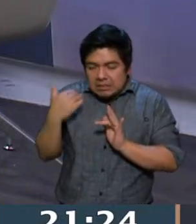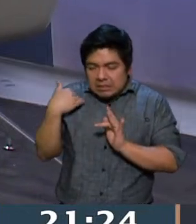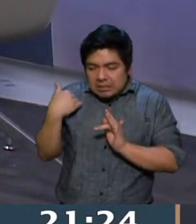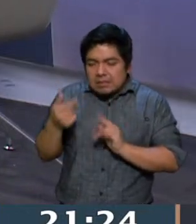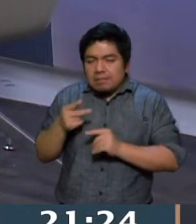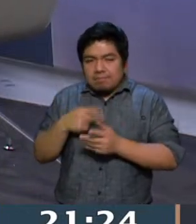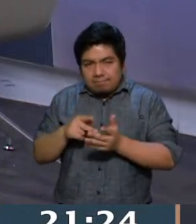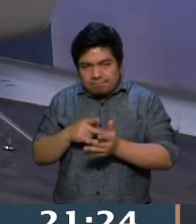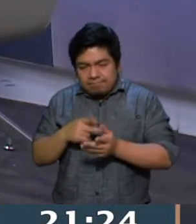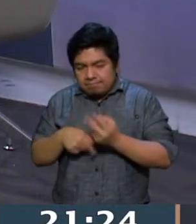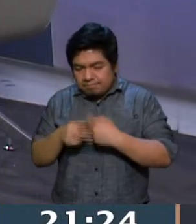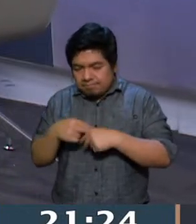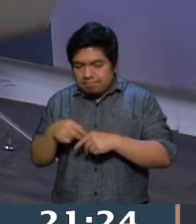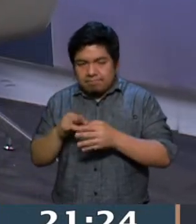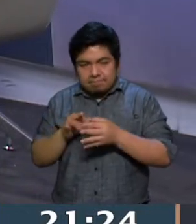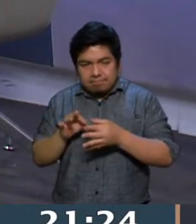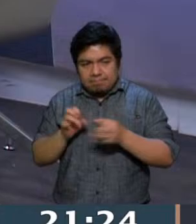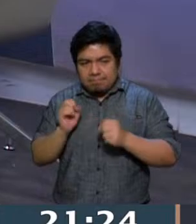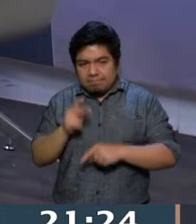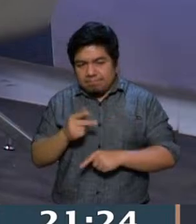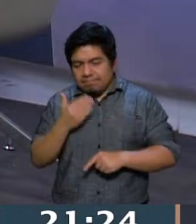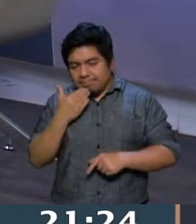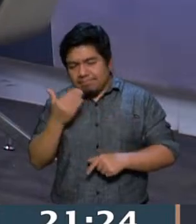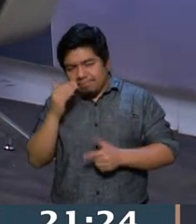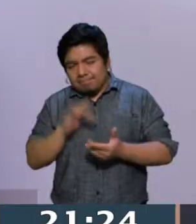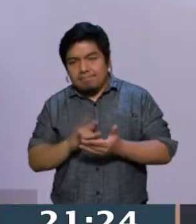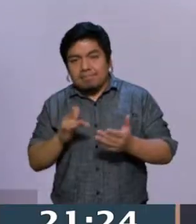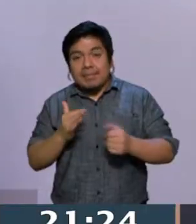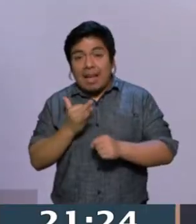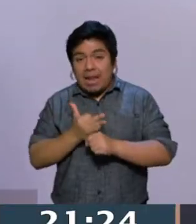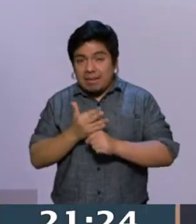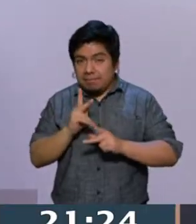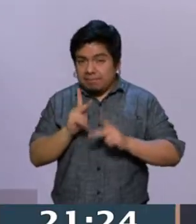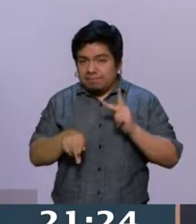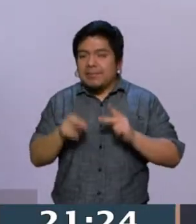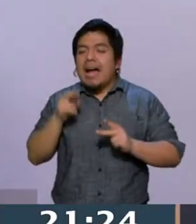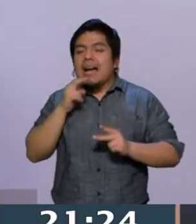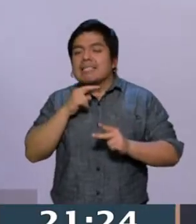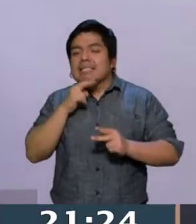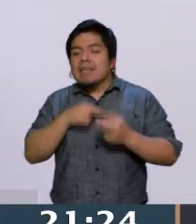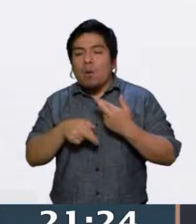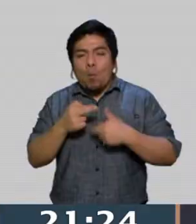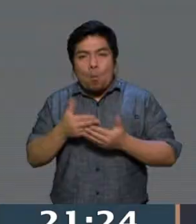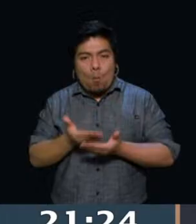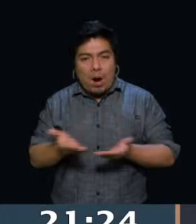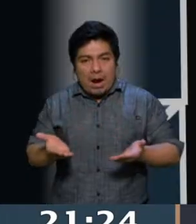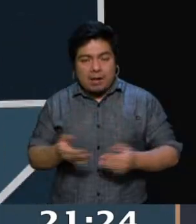podamos platicar por acá. Sí, encantadísimos de estar. Muchas gracias. Vamos a una pausa y ya volvemos.